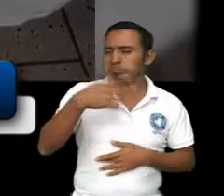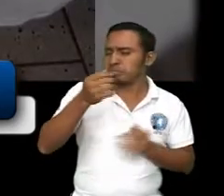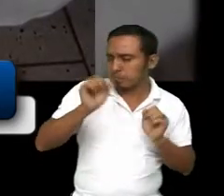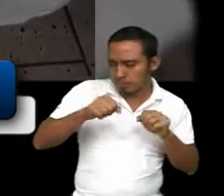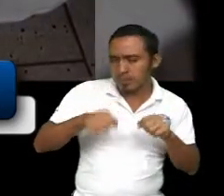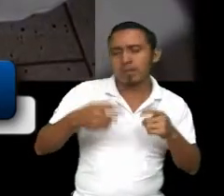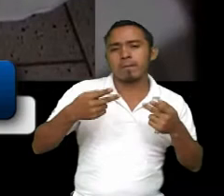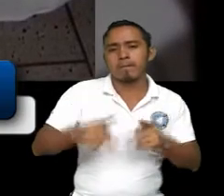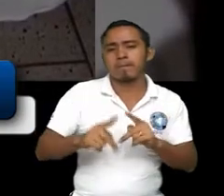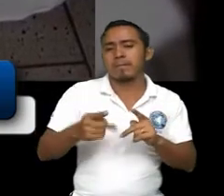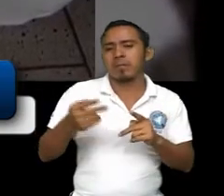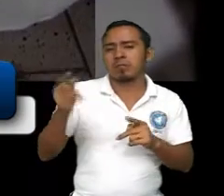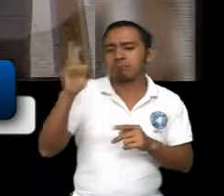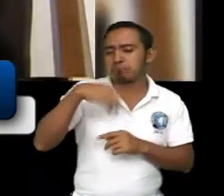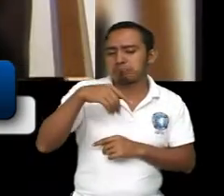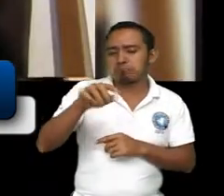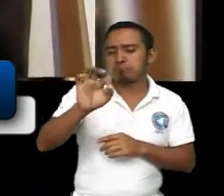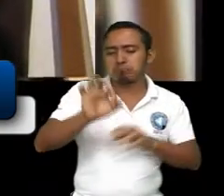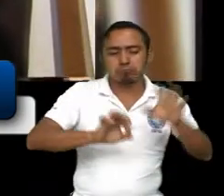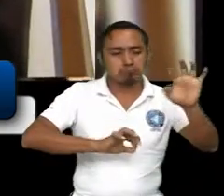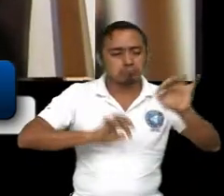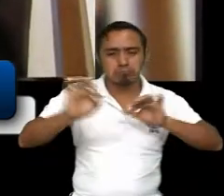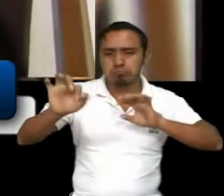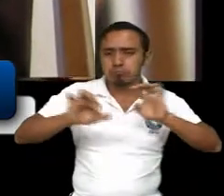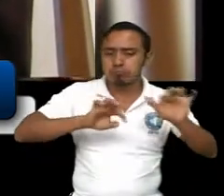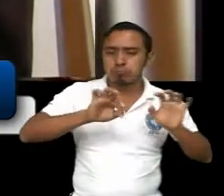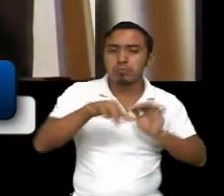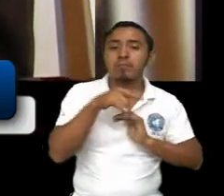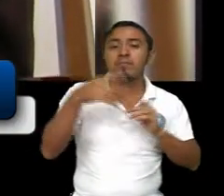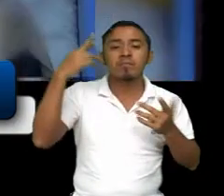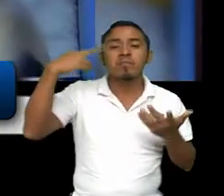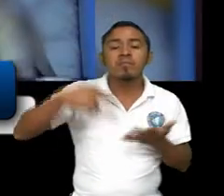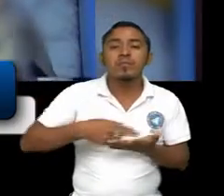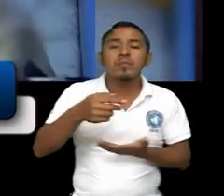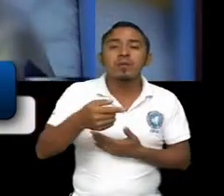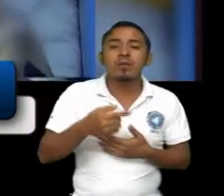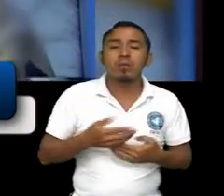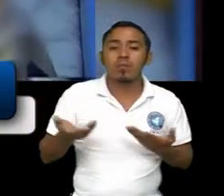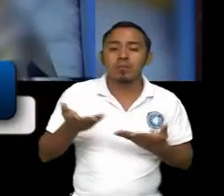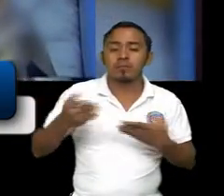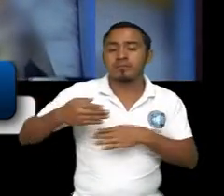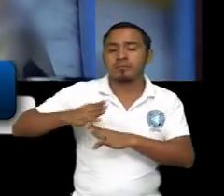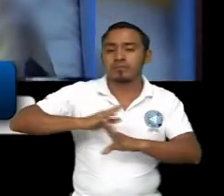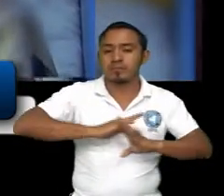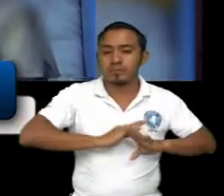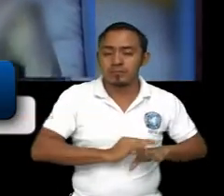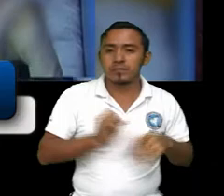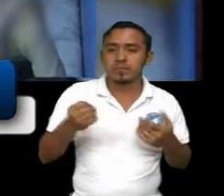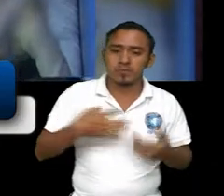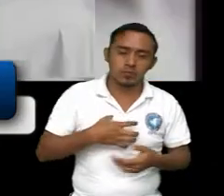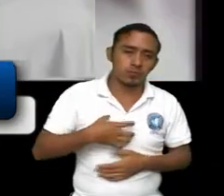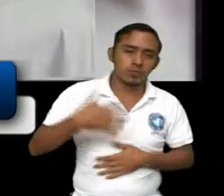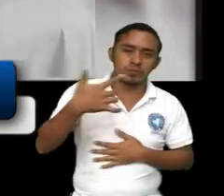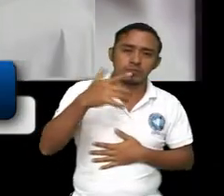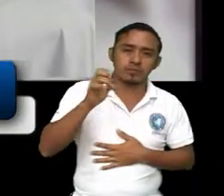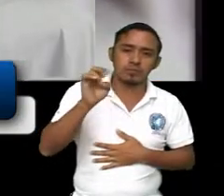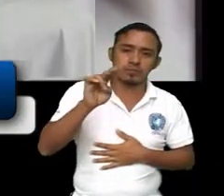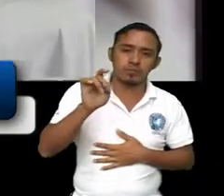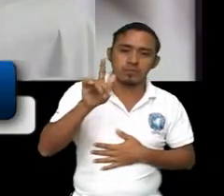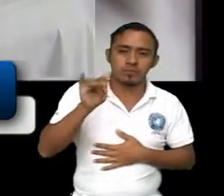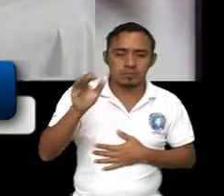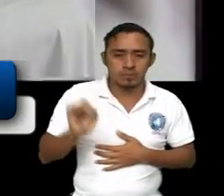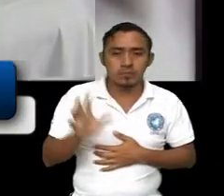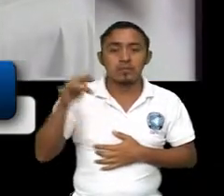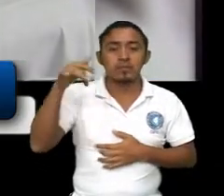perfectamente acuérdate que esto es algo que es autoinmune es genético hay algunos genes que son los que están